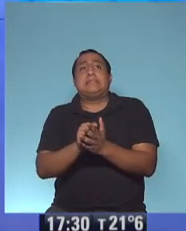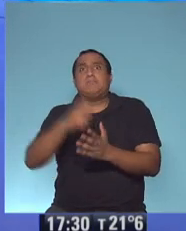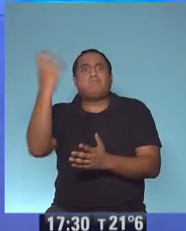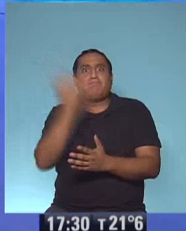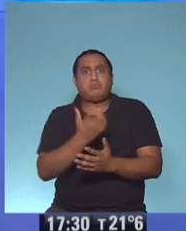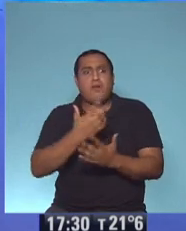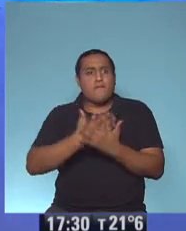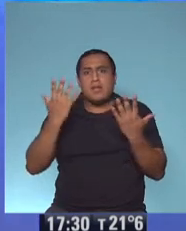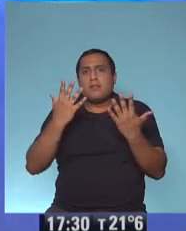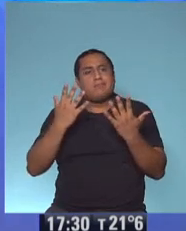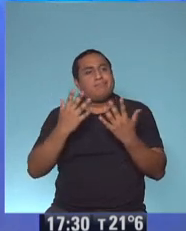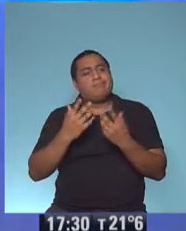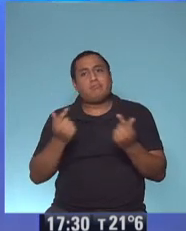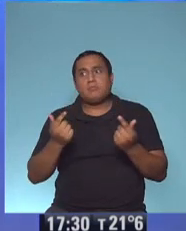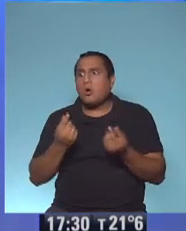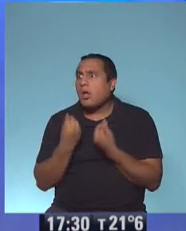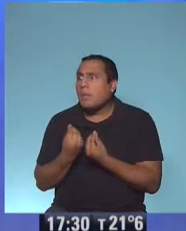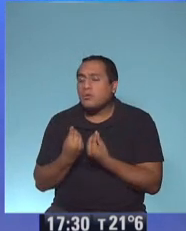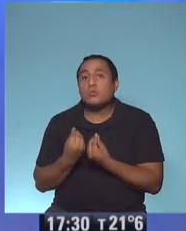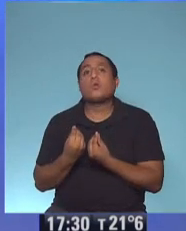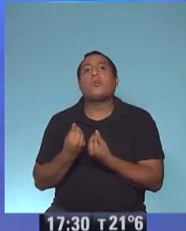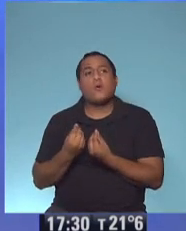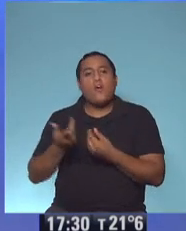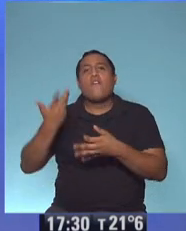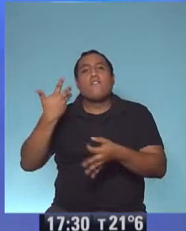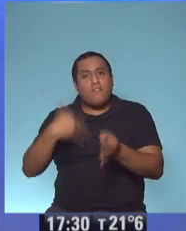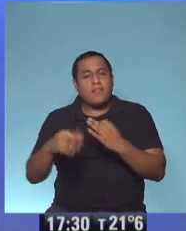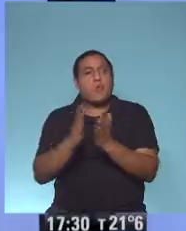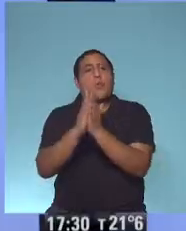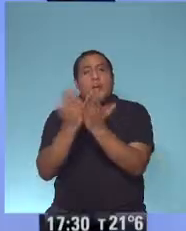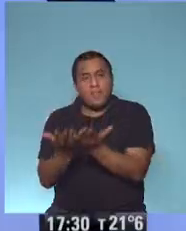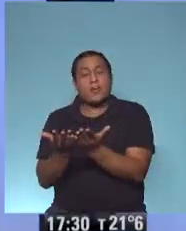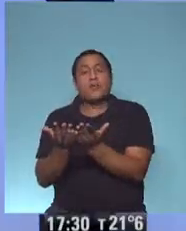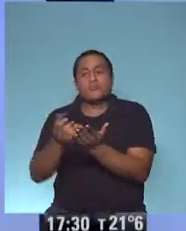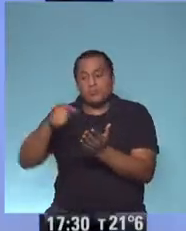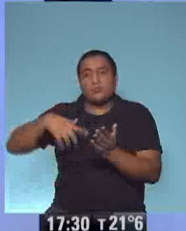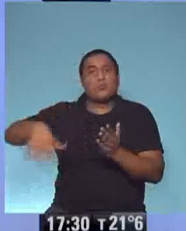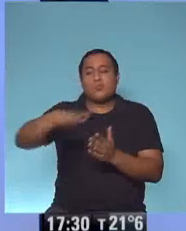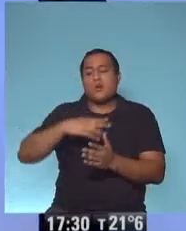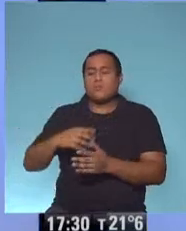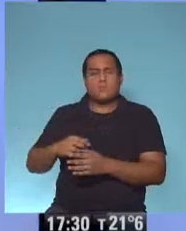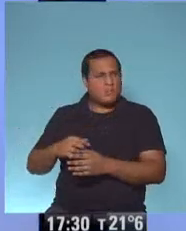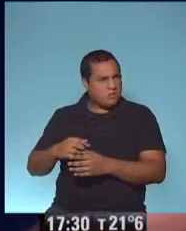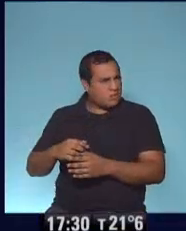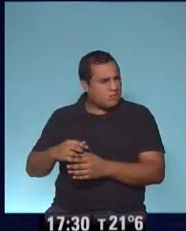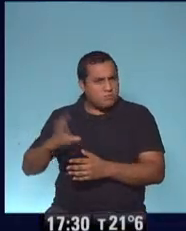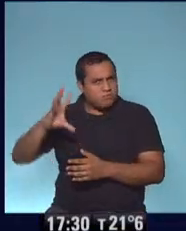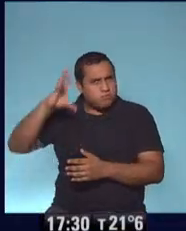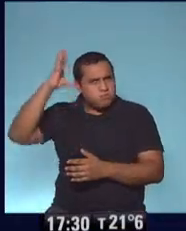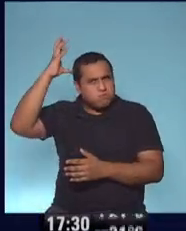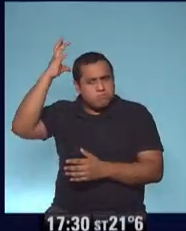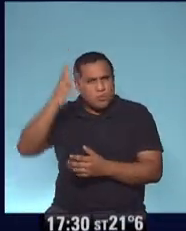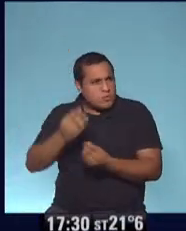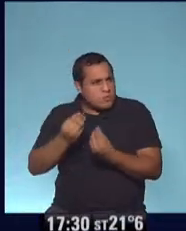Y los chicos, sí. ¿Qué pasó, señor? El vendedor de cuadernos de ahí del lugar se enojó. ¡Ja! Como no sé